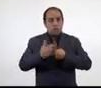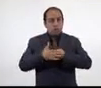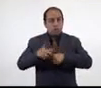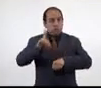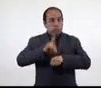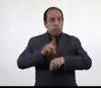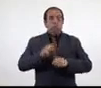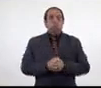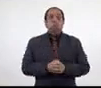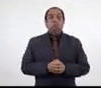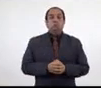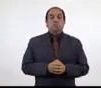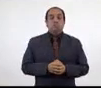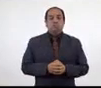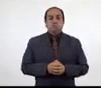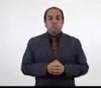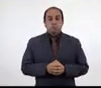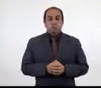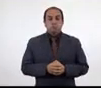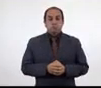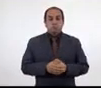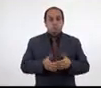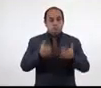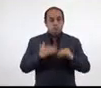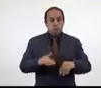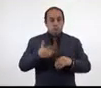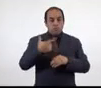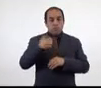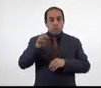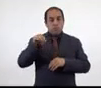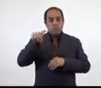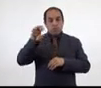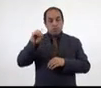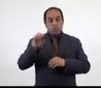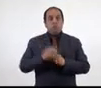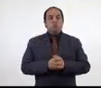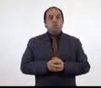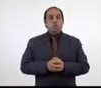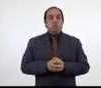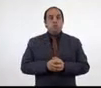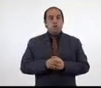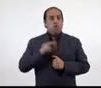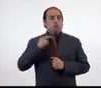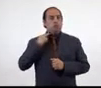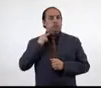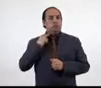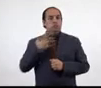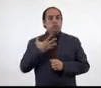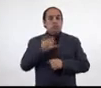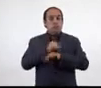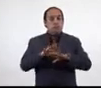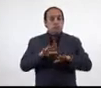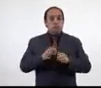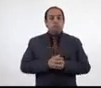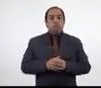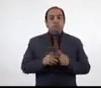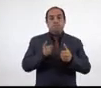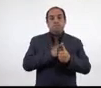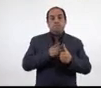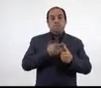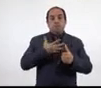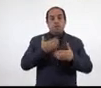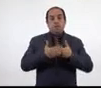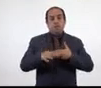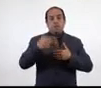semana. La siguiente. El geomático vectorial robotizado, que es el que nos da deformaciones principalmente, trae un avance